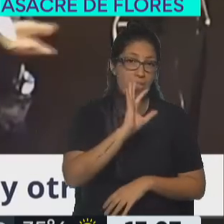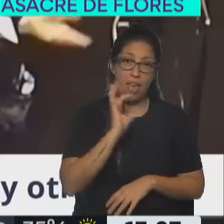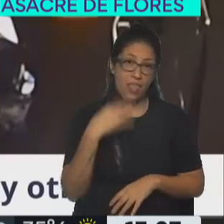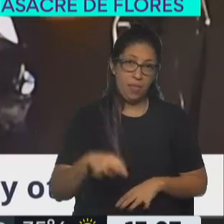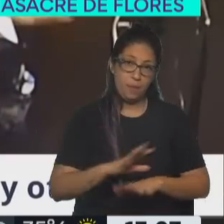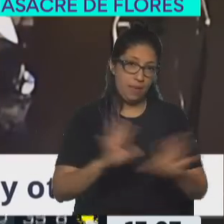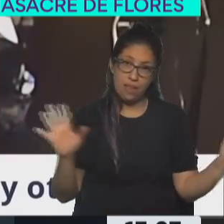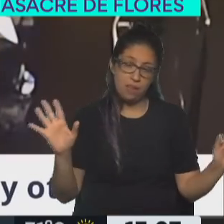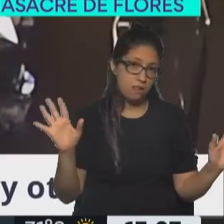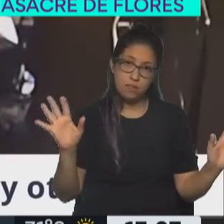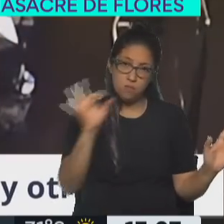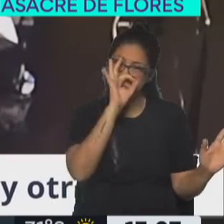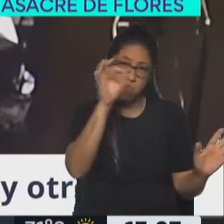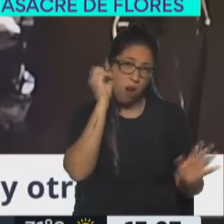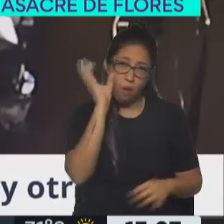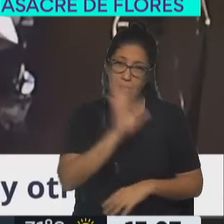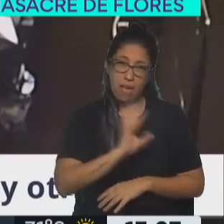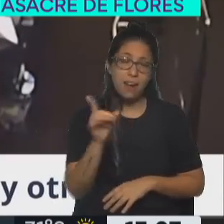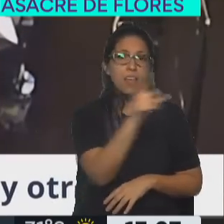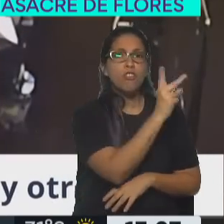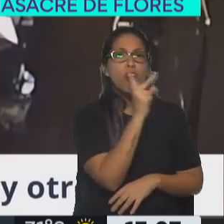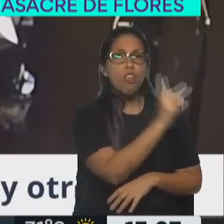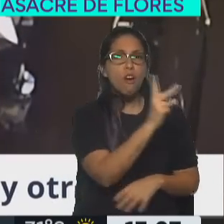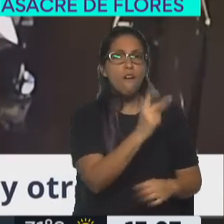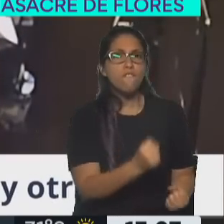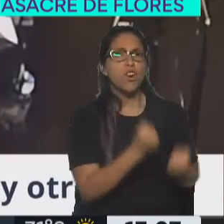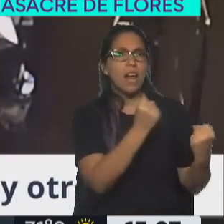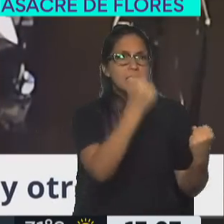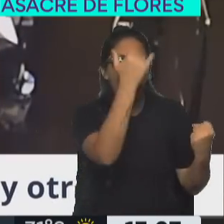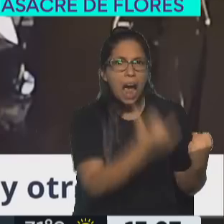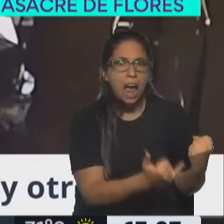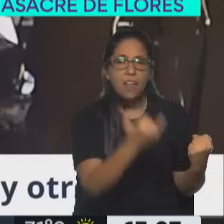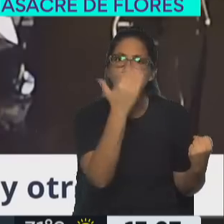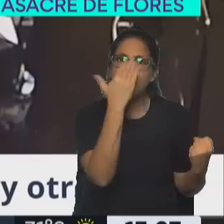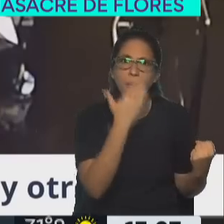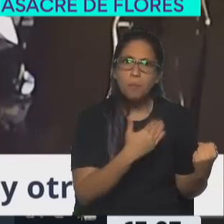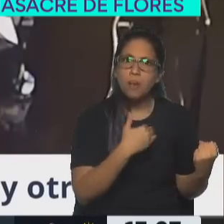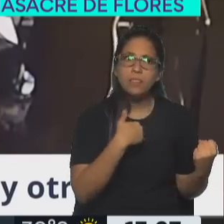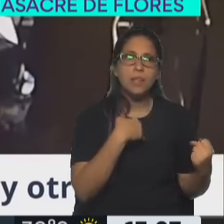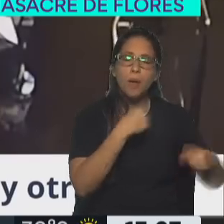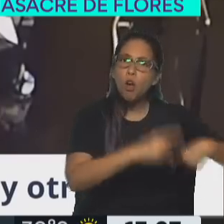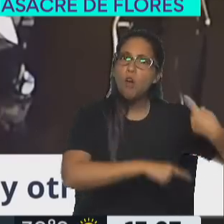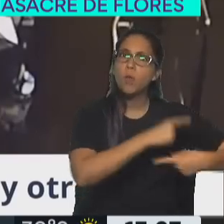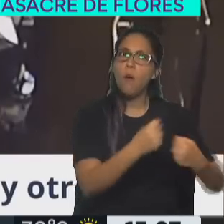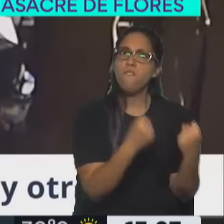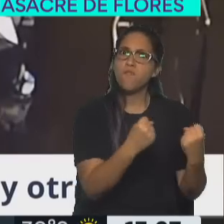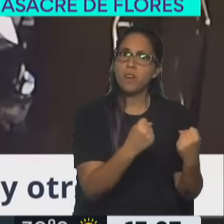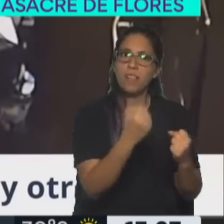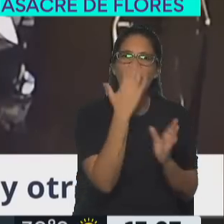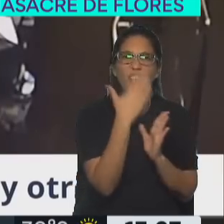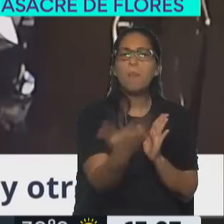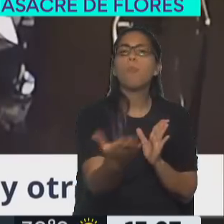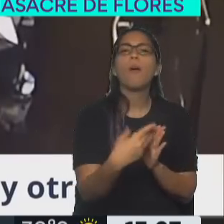que esta fortaleza que ellos tienen, después tienen que seguir así de fuertes. Y cuando digo después